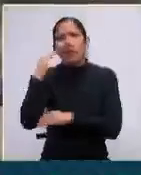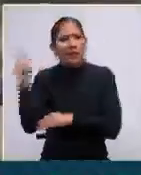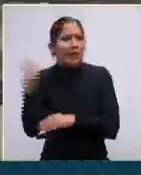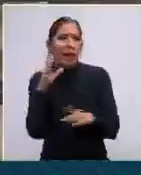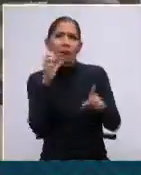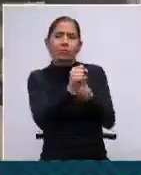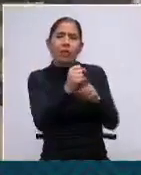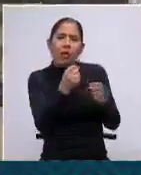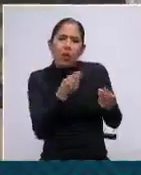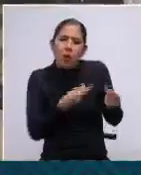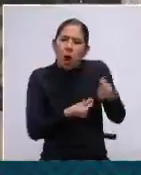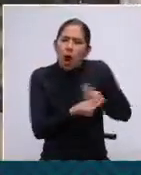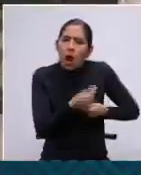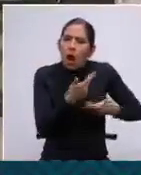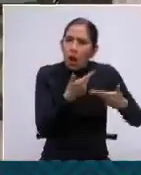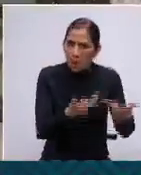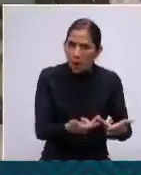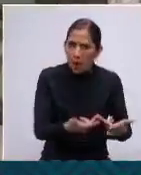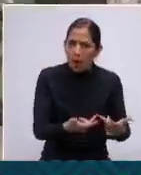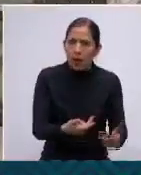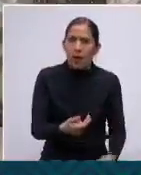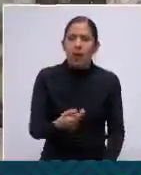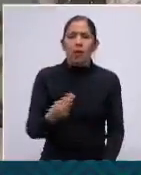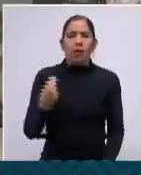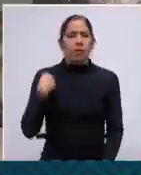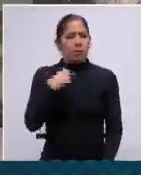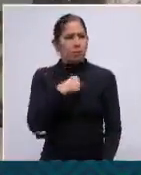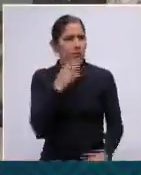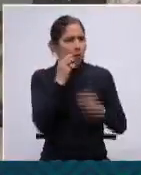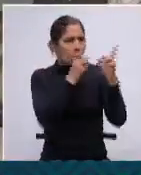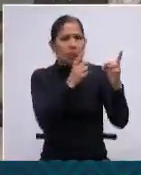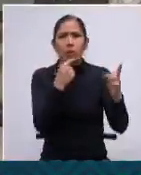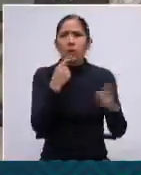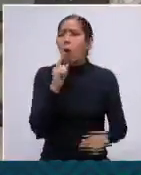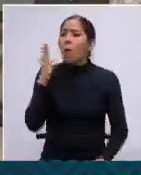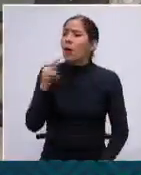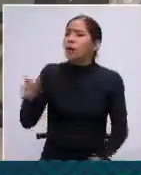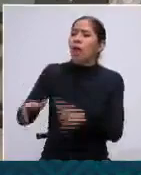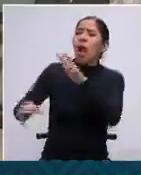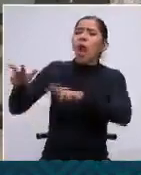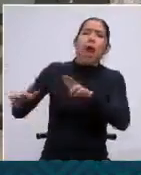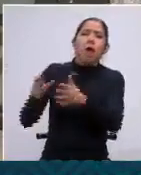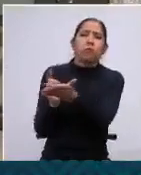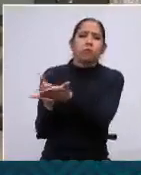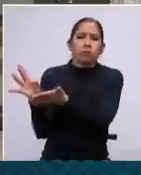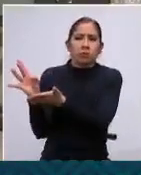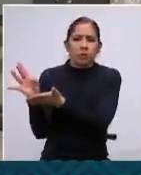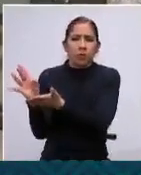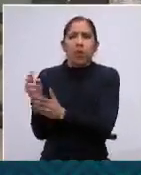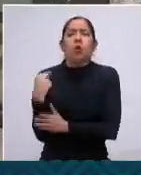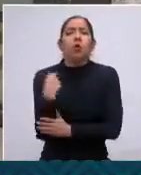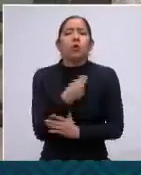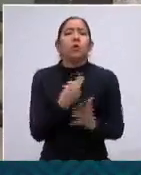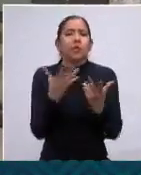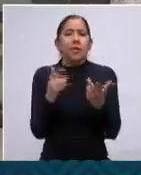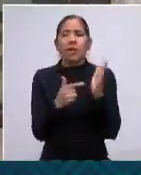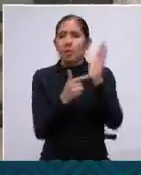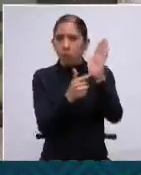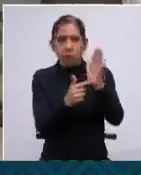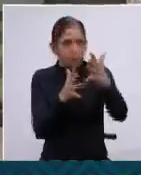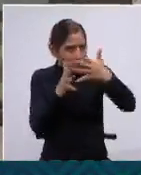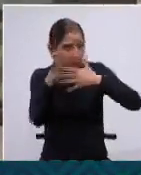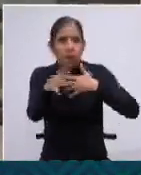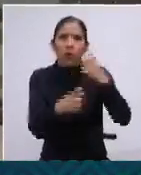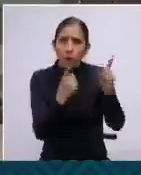al parecer, como que nosotros estábamos entorpeciendo directamente la situación de querer mostrar